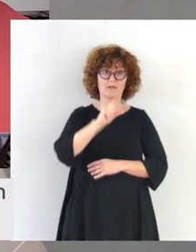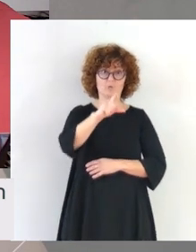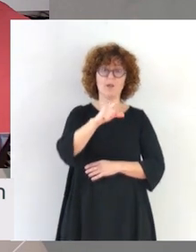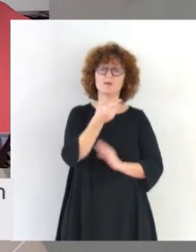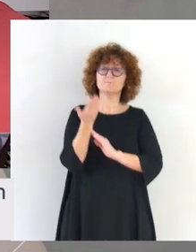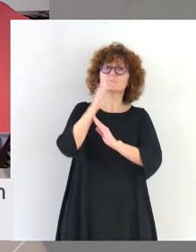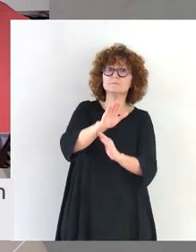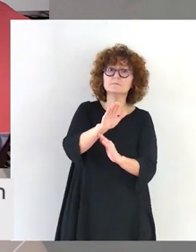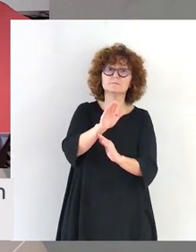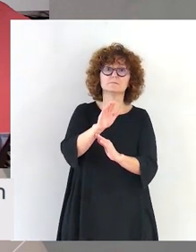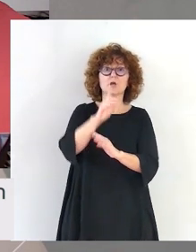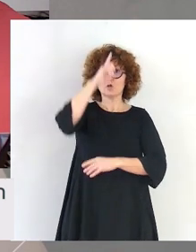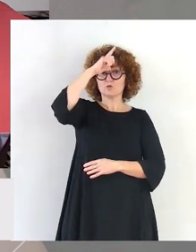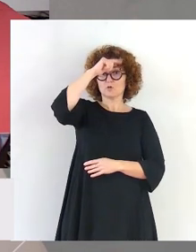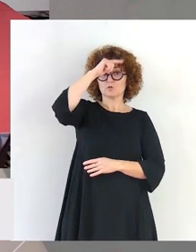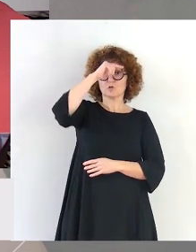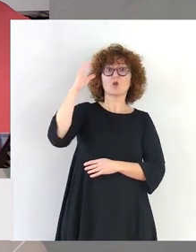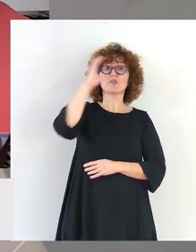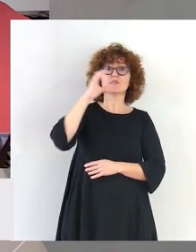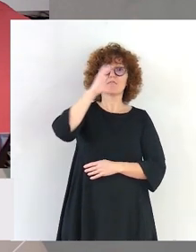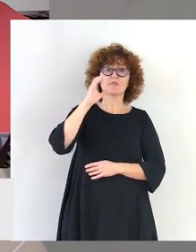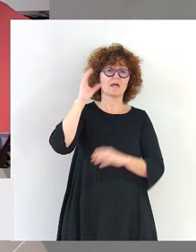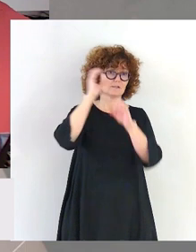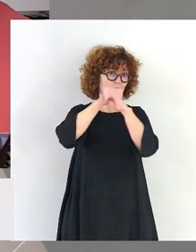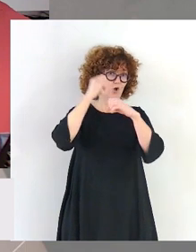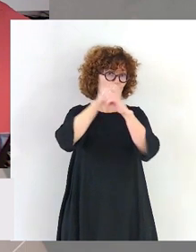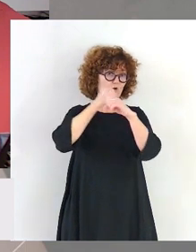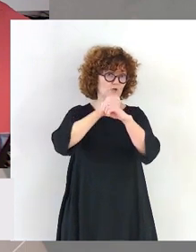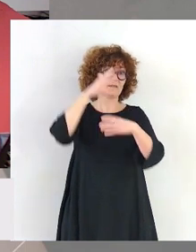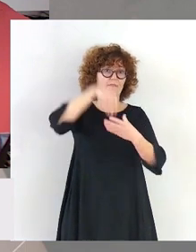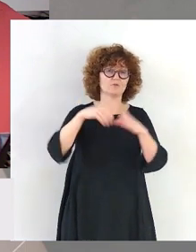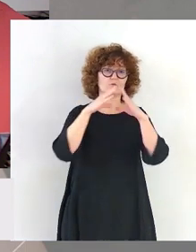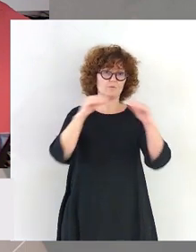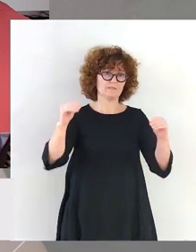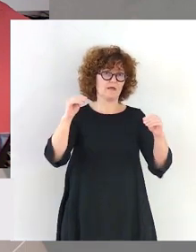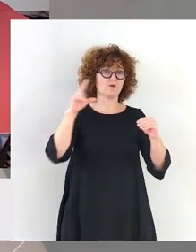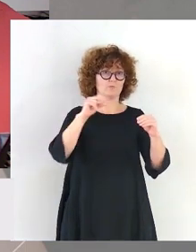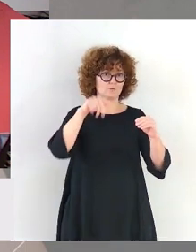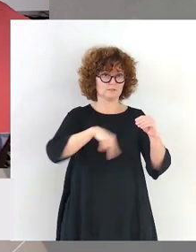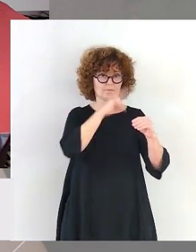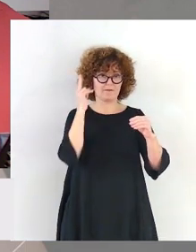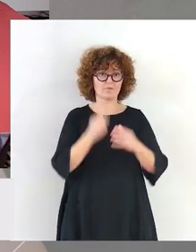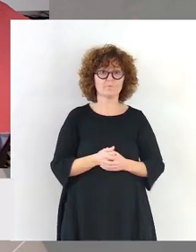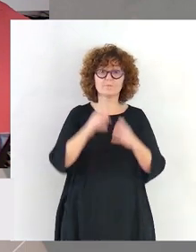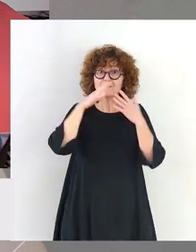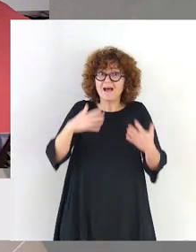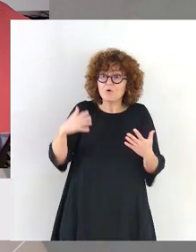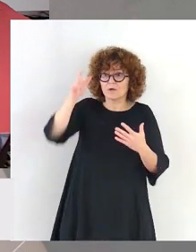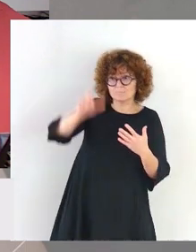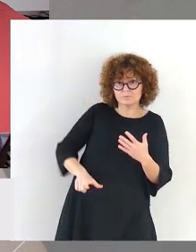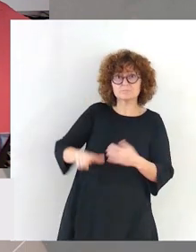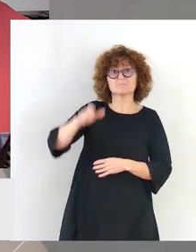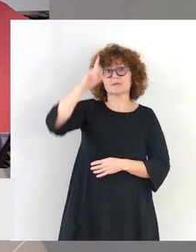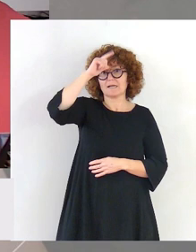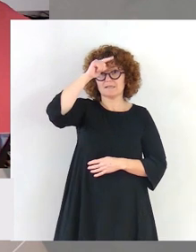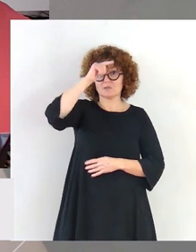presento quien es doctor en ciencias biológicas por la universidad complutense de Madrid en la actualidad José Manuel es catedrático